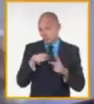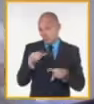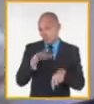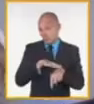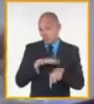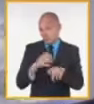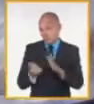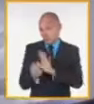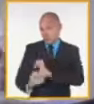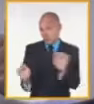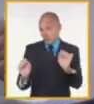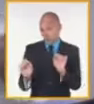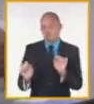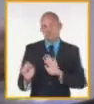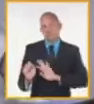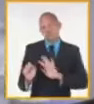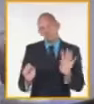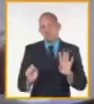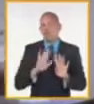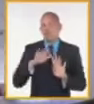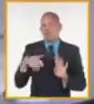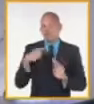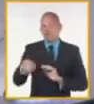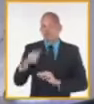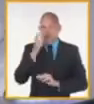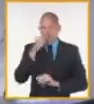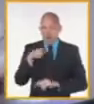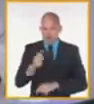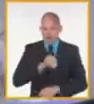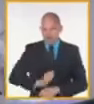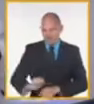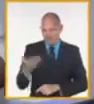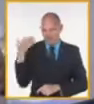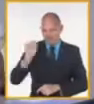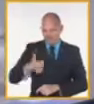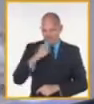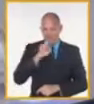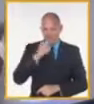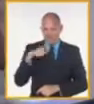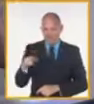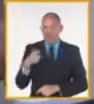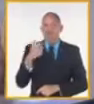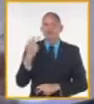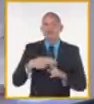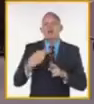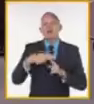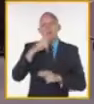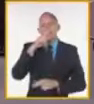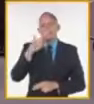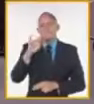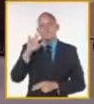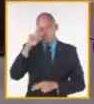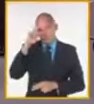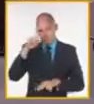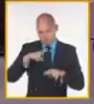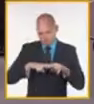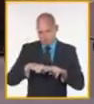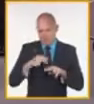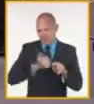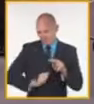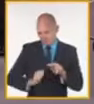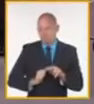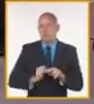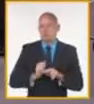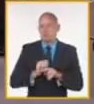hijo en un acto por el 20 de mayo una fecha que conmemora la contrarrevolución O sea que hay todo un entramado ahora se han mudado para una región y